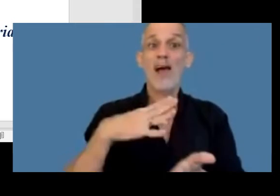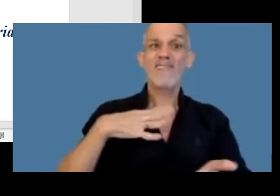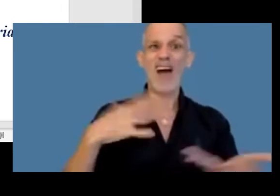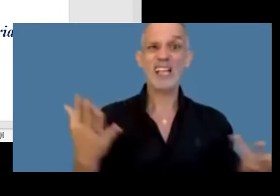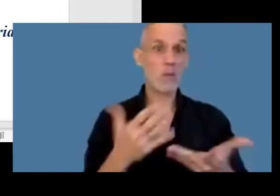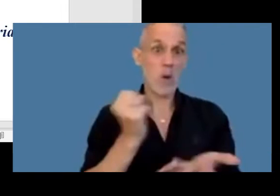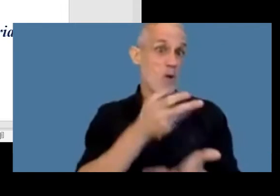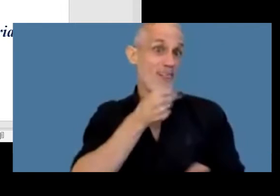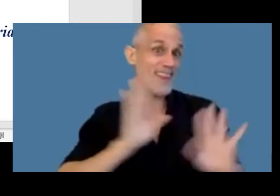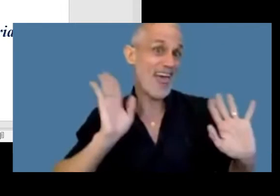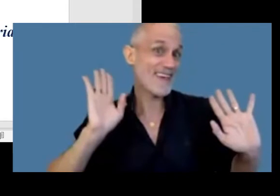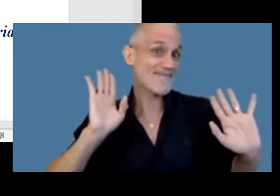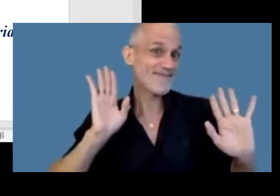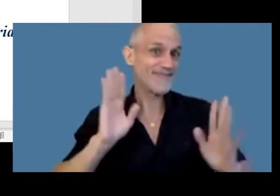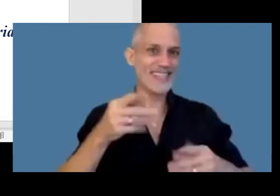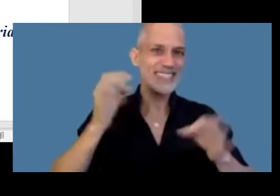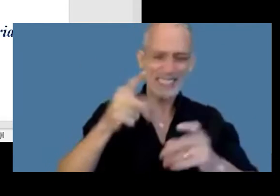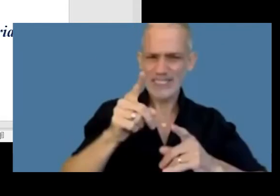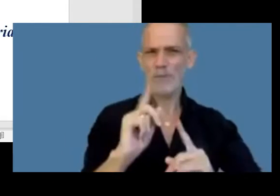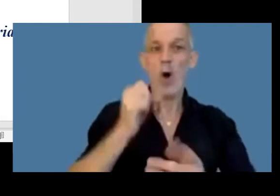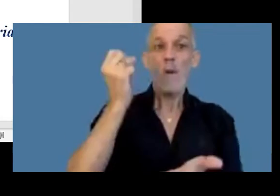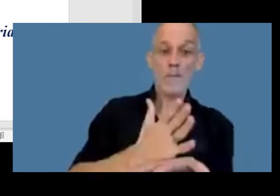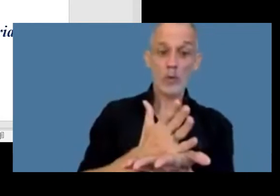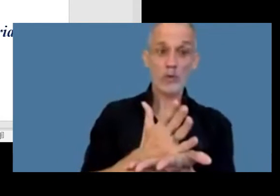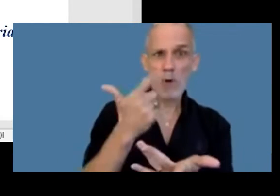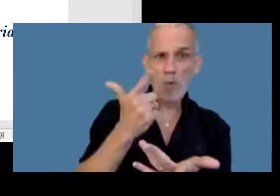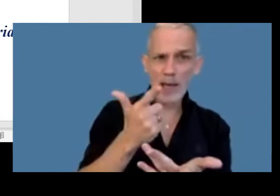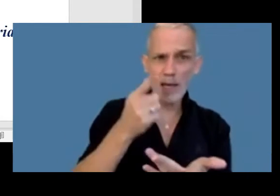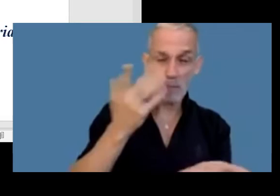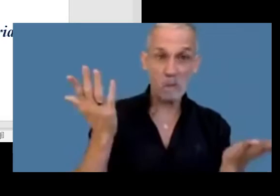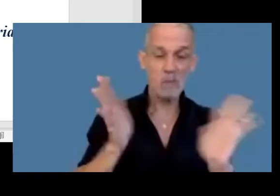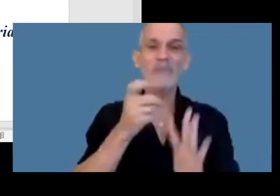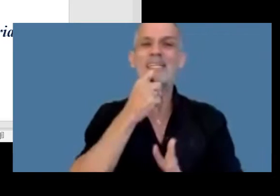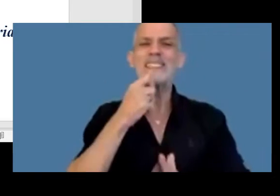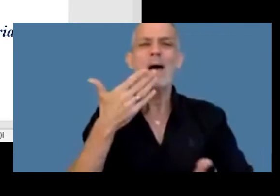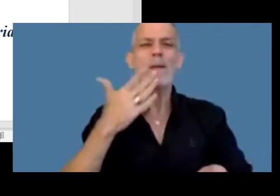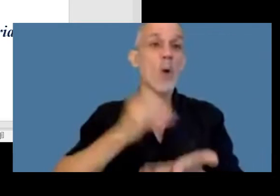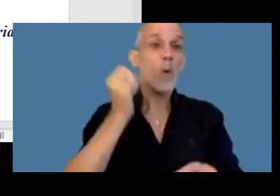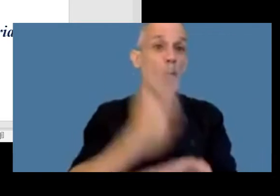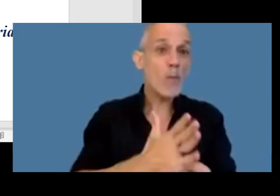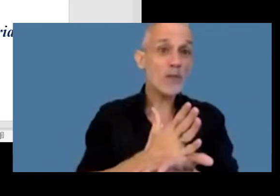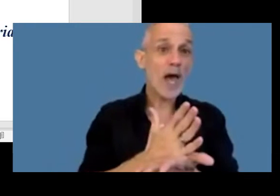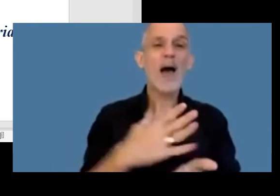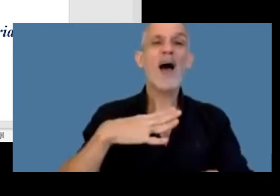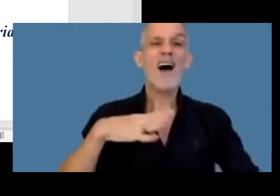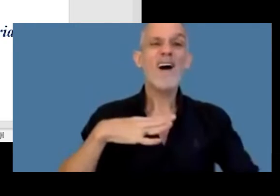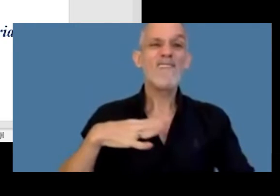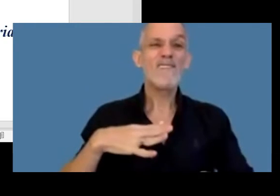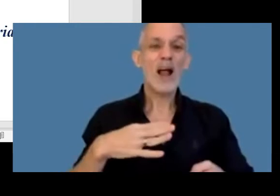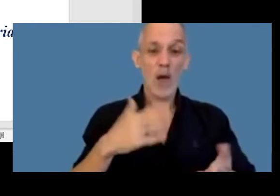multa. Ese es el beneficio de esto. El hecho de que cuando hablamos de multas no firmes, porque todavía no se terminó